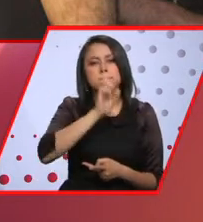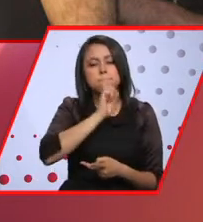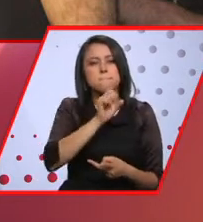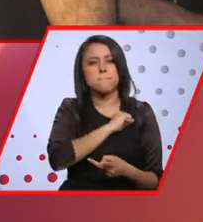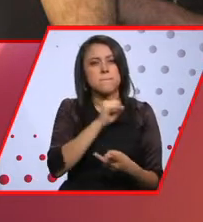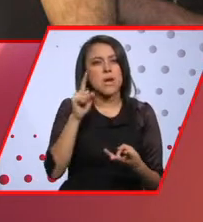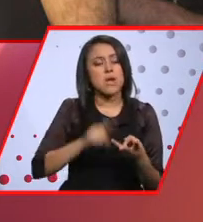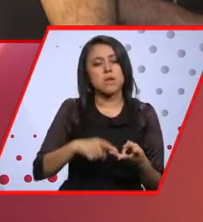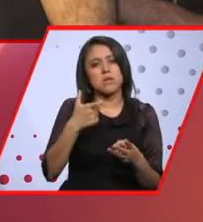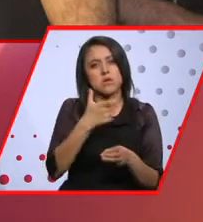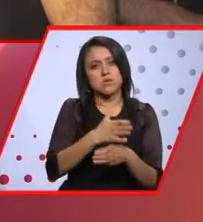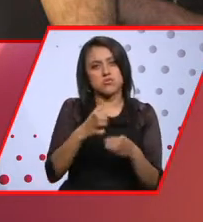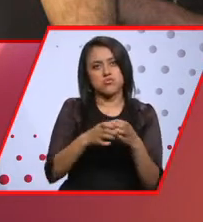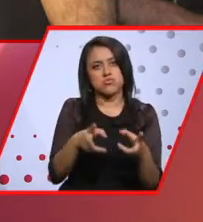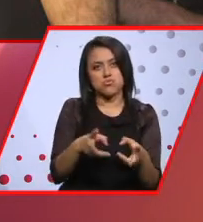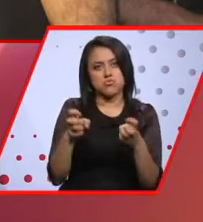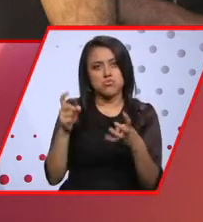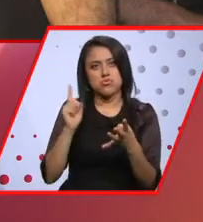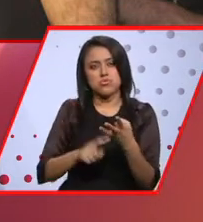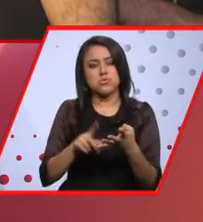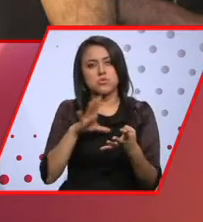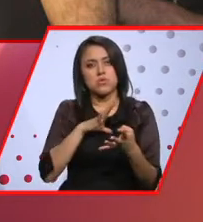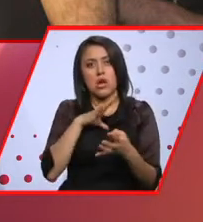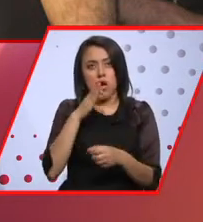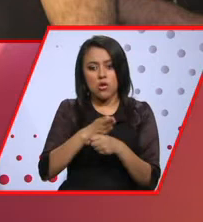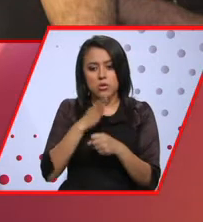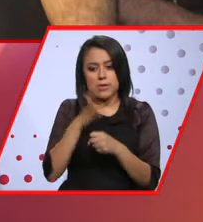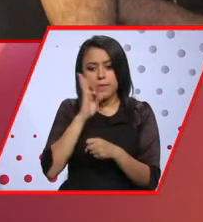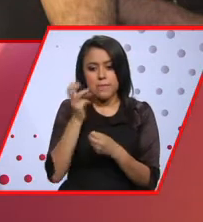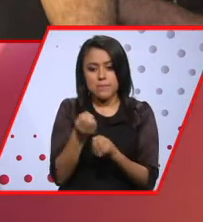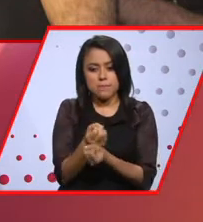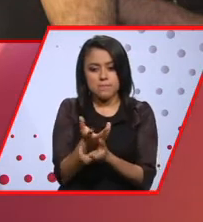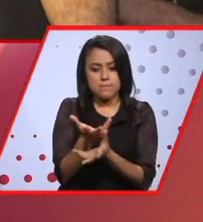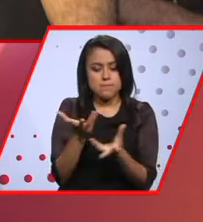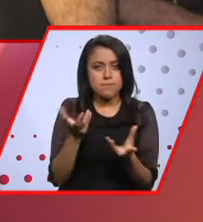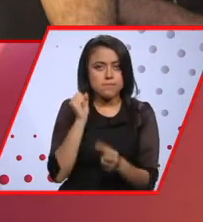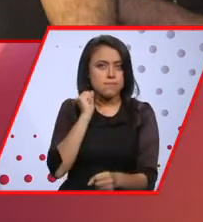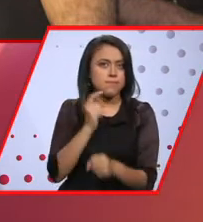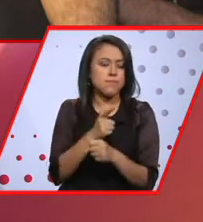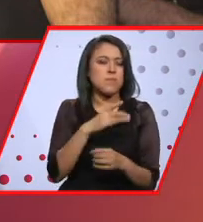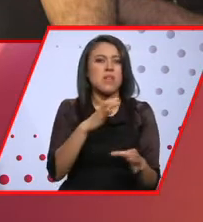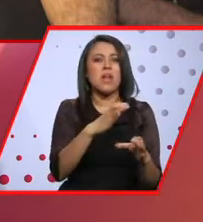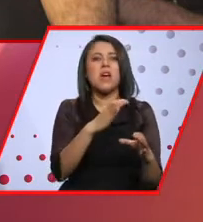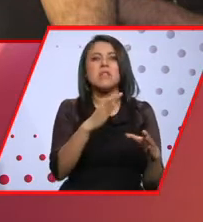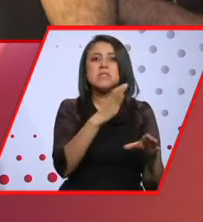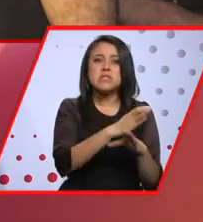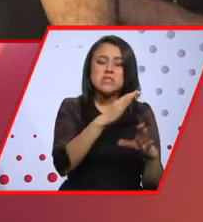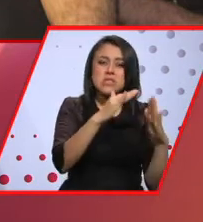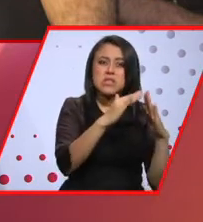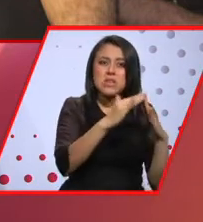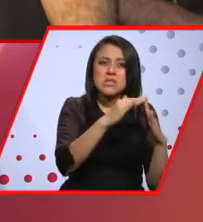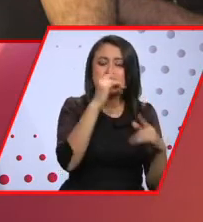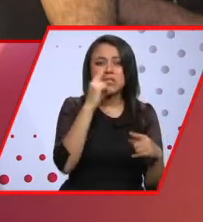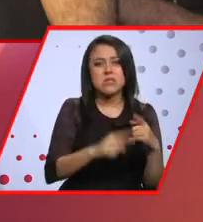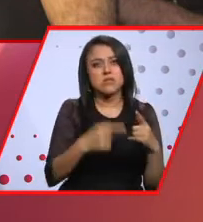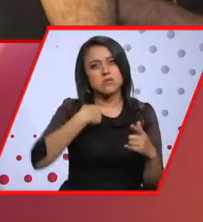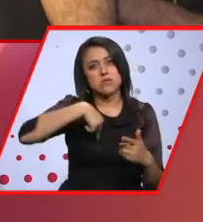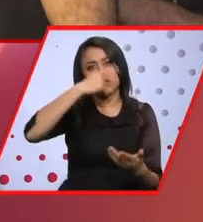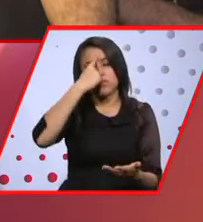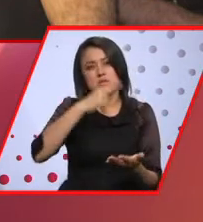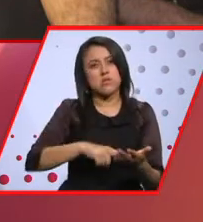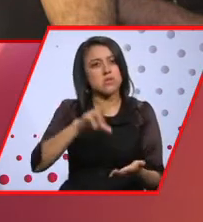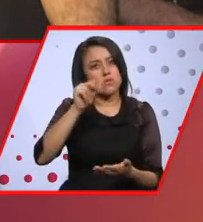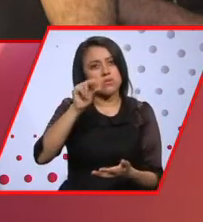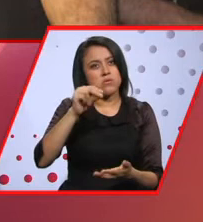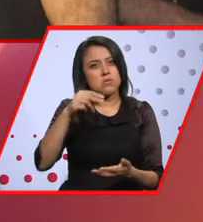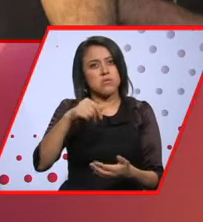recursos, las bodegas y la riqueza que se ha encontrado tremenda, las propiedades que le han quitado? Se ve que no le han quitado todo, ¿eh? A ver, gobierno de